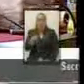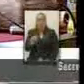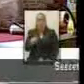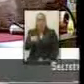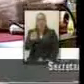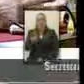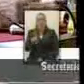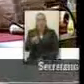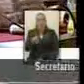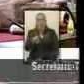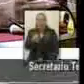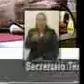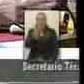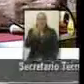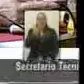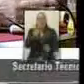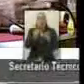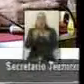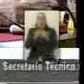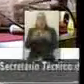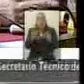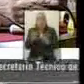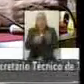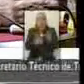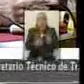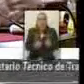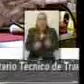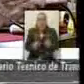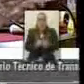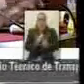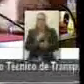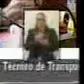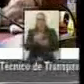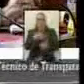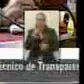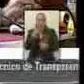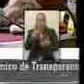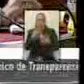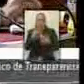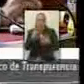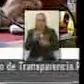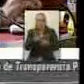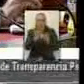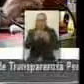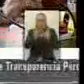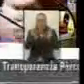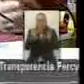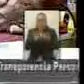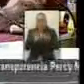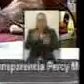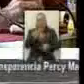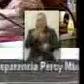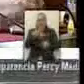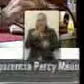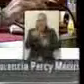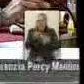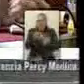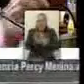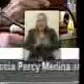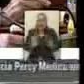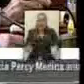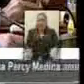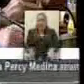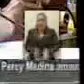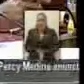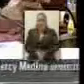entregada, sabe Dios, a qué grupo económico que está atrás de esta movida. Eso es lo que yo quisiera que aclares, Víctor Andrés, porque si esa es tu posición, dila